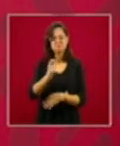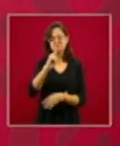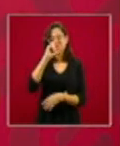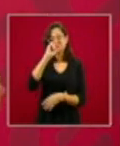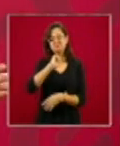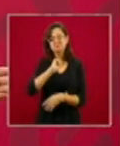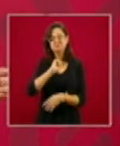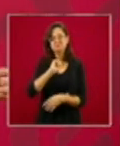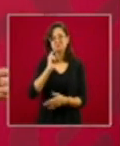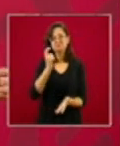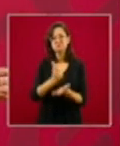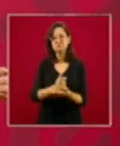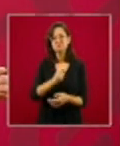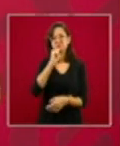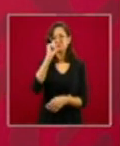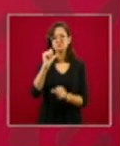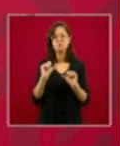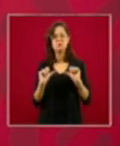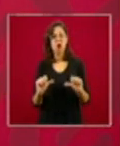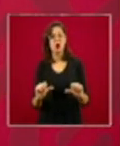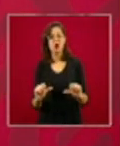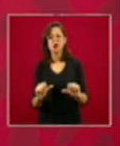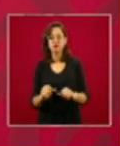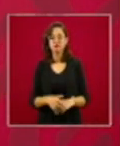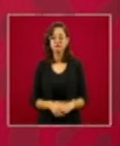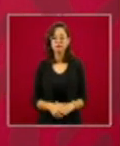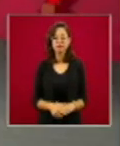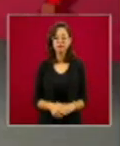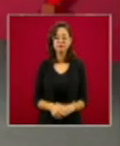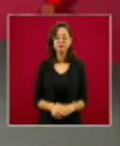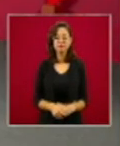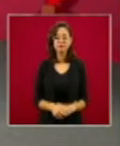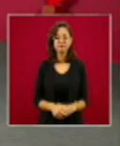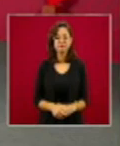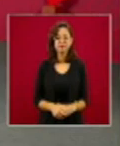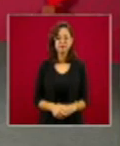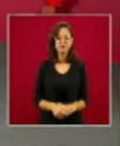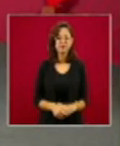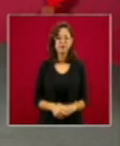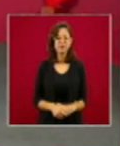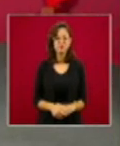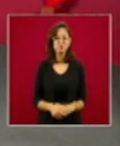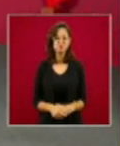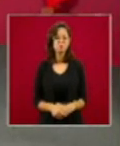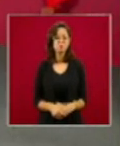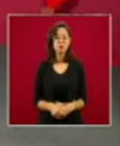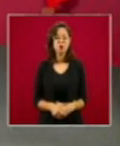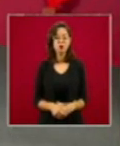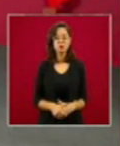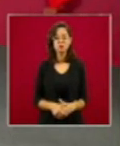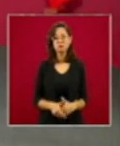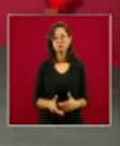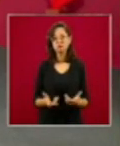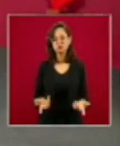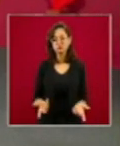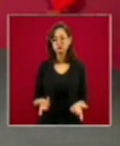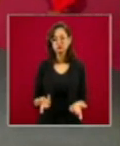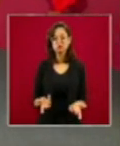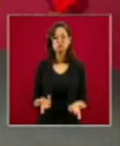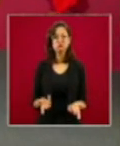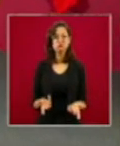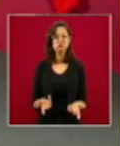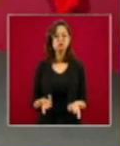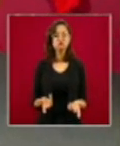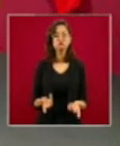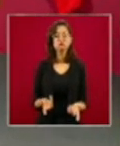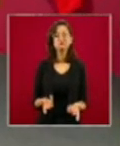que imperó y sigue imperando, que hizo que nosotros tengamos que hacer